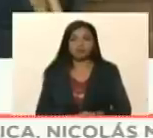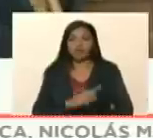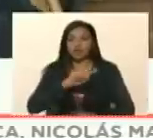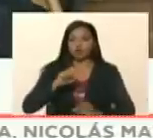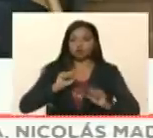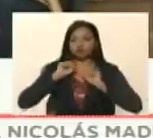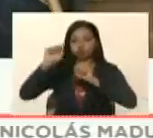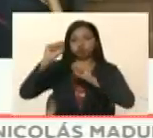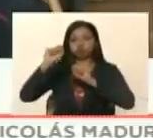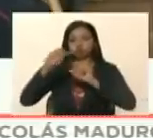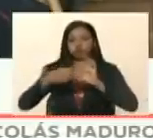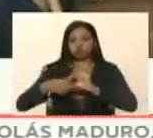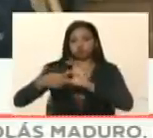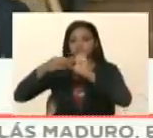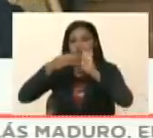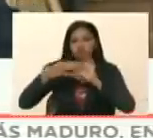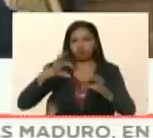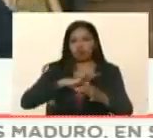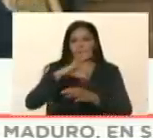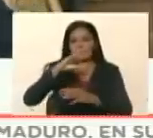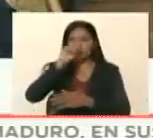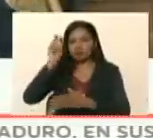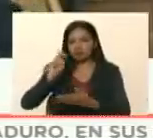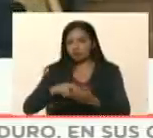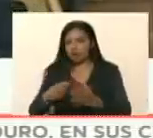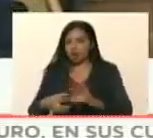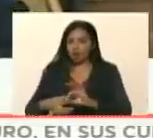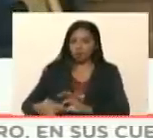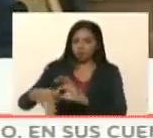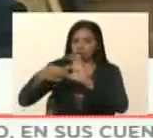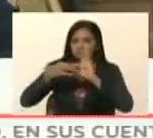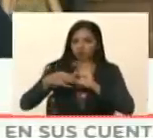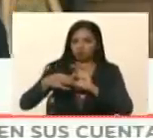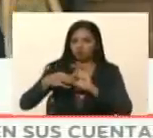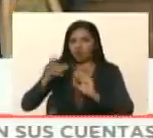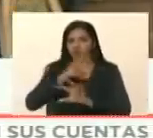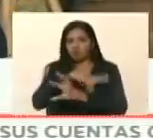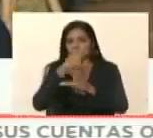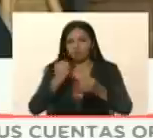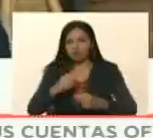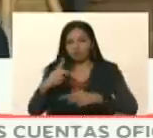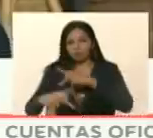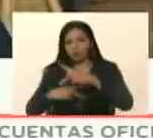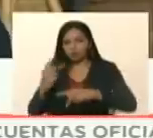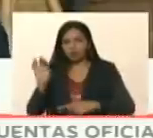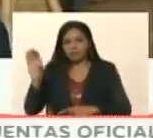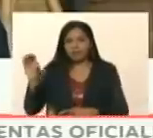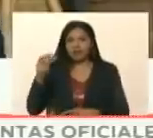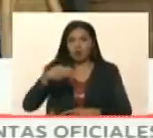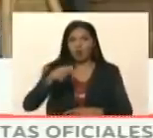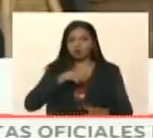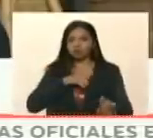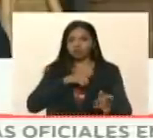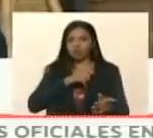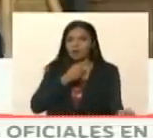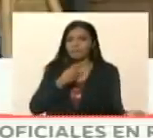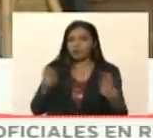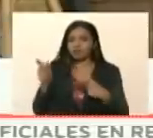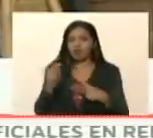unir en el espíritu nacional la fuerza productiva del país y hoy la India es exportadora de